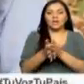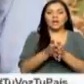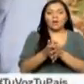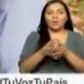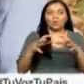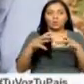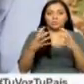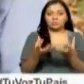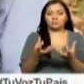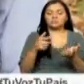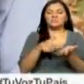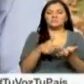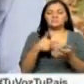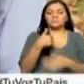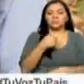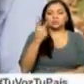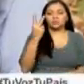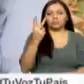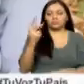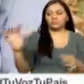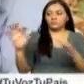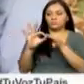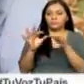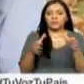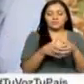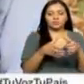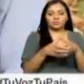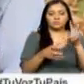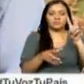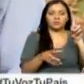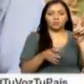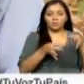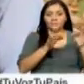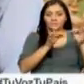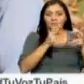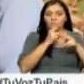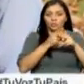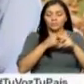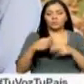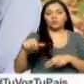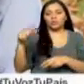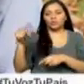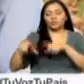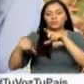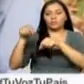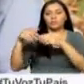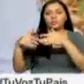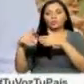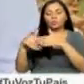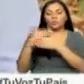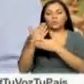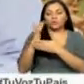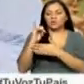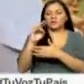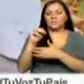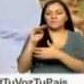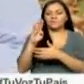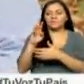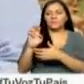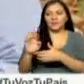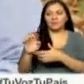Timbre, tenemos posesión de dos organizaciones, que es la Asociación 21 de Febrero, donde estamos ahorita, y la cooperativa Nuevo Timbre. El crédito